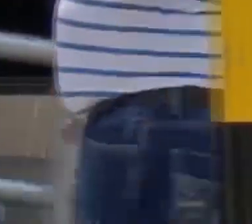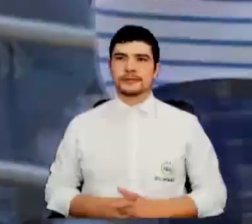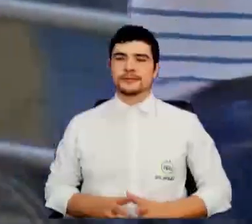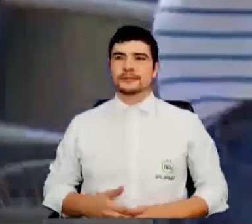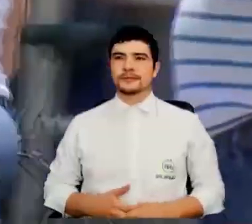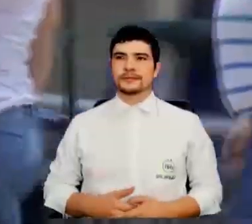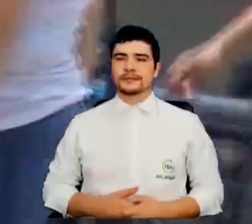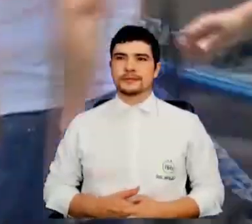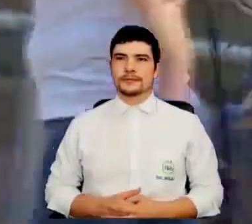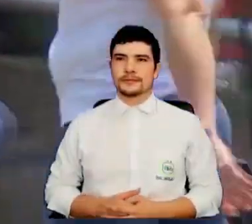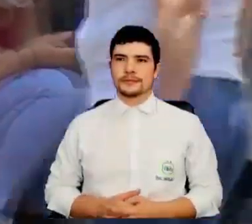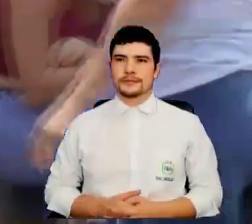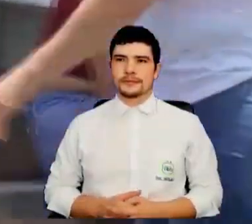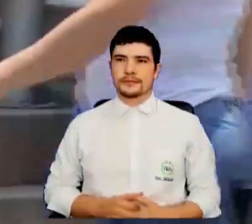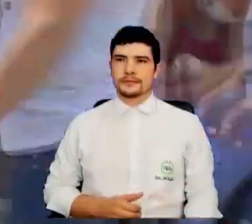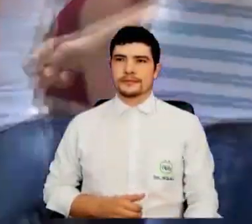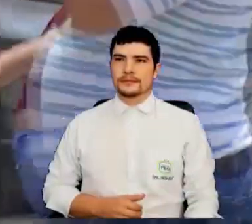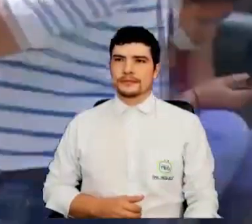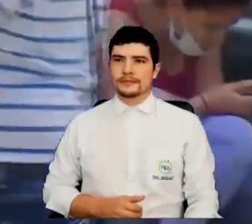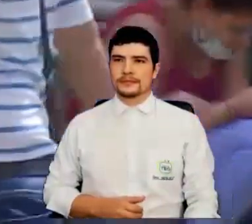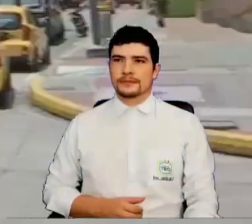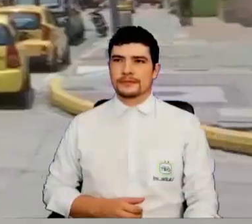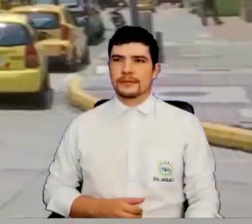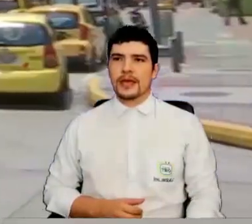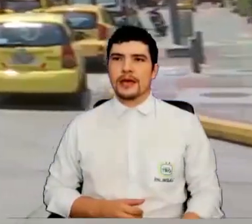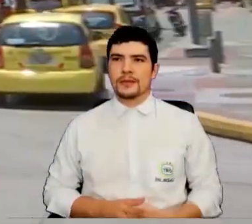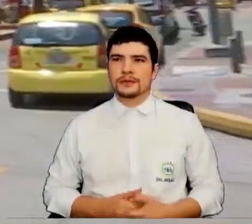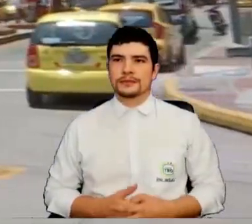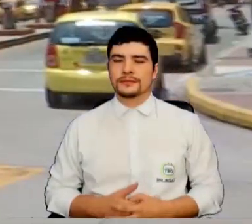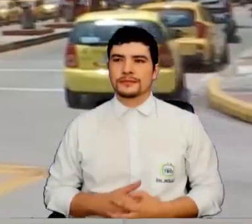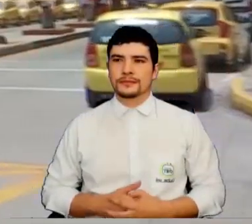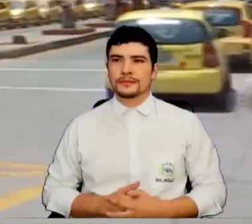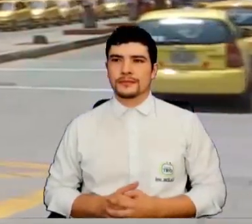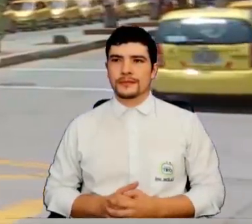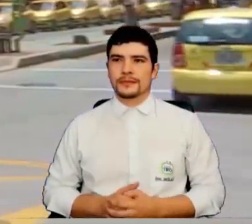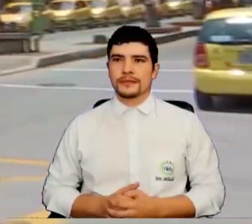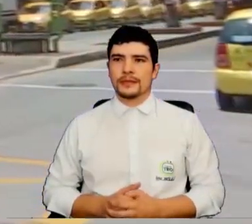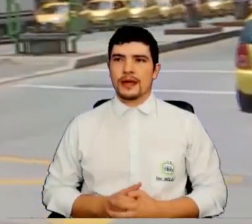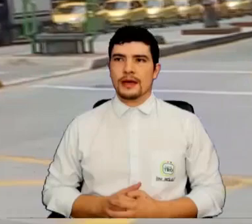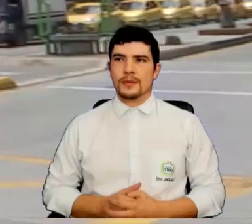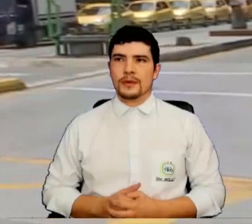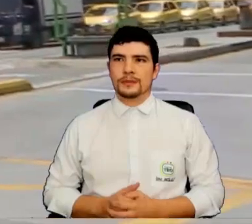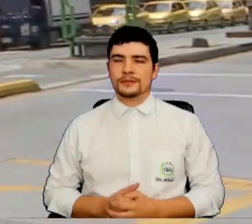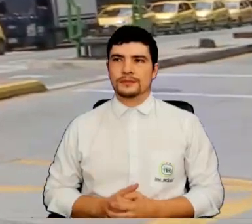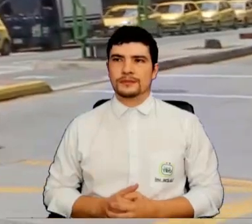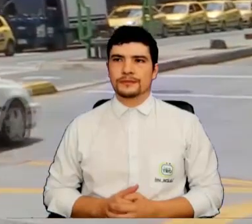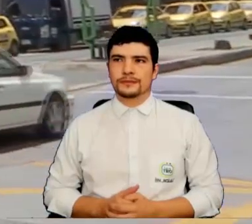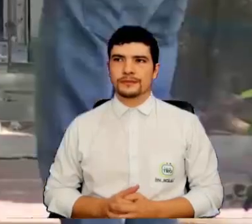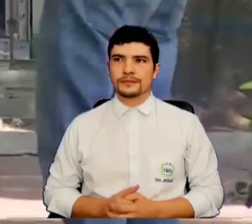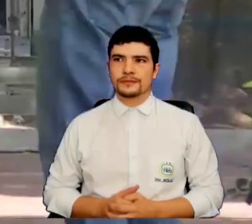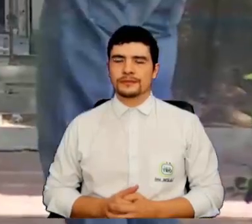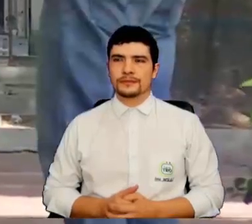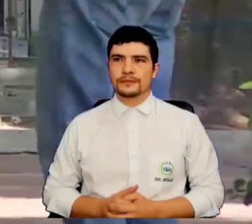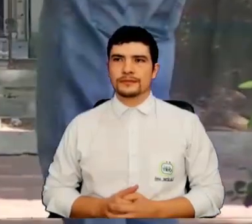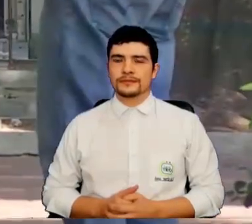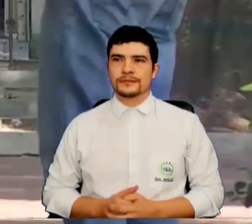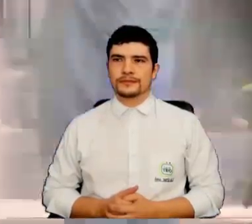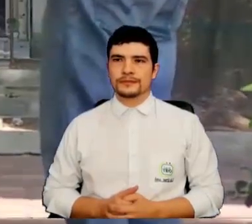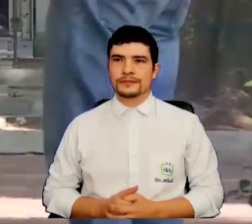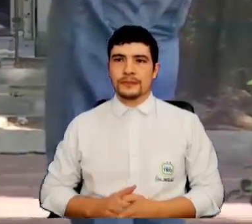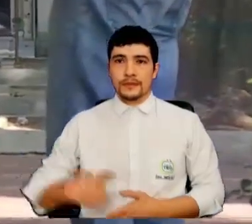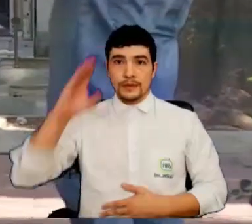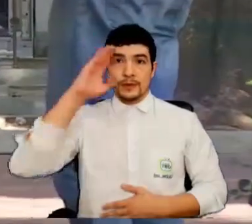Atención, esta es una noticia de última hora. Mañana se aplicará toque de queda de 24 horas decretado por la gobernación de